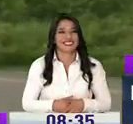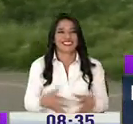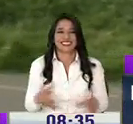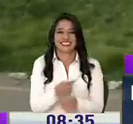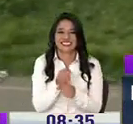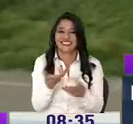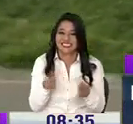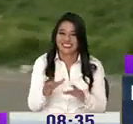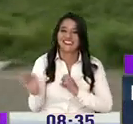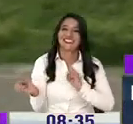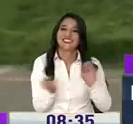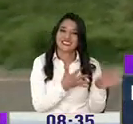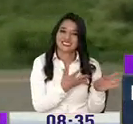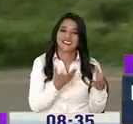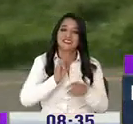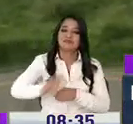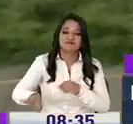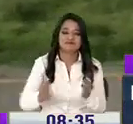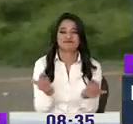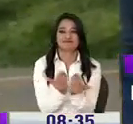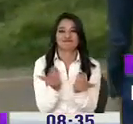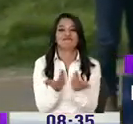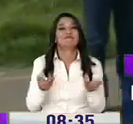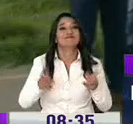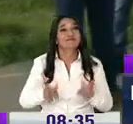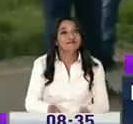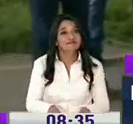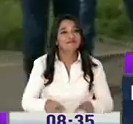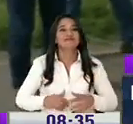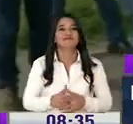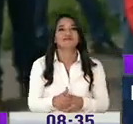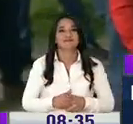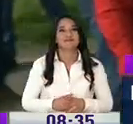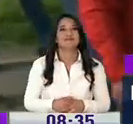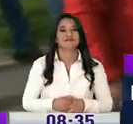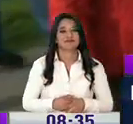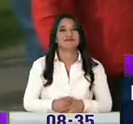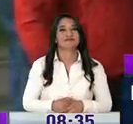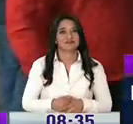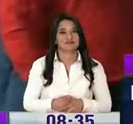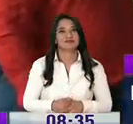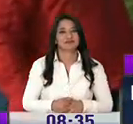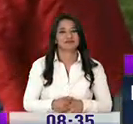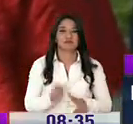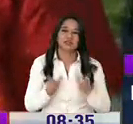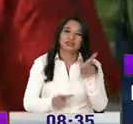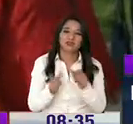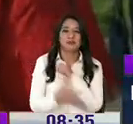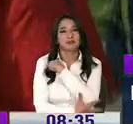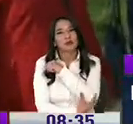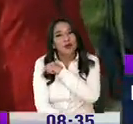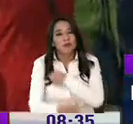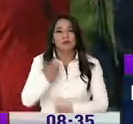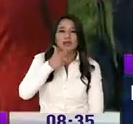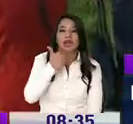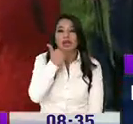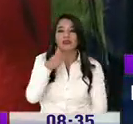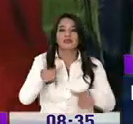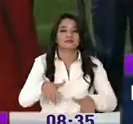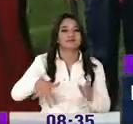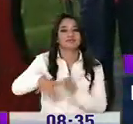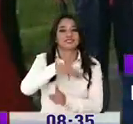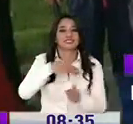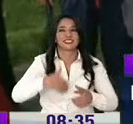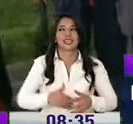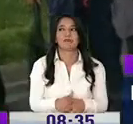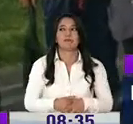en un botadero y también para un lugar donde vienen precisamente las personas indigentes o los libadores. Vecino, buenos días, ayúdame con